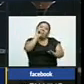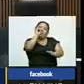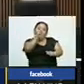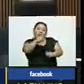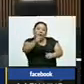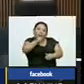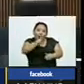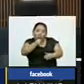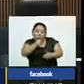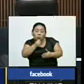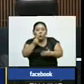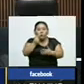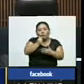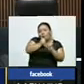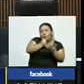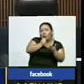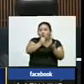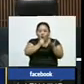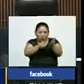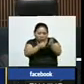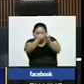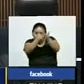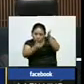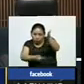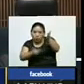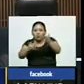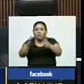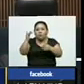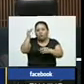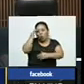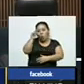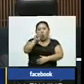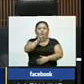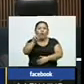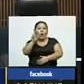reporte de operaciones sospechosas conocida como ROS.